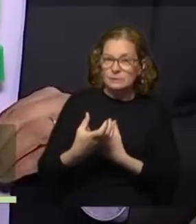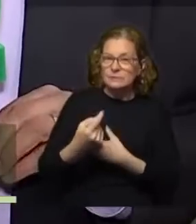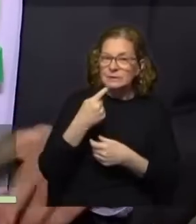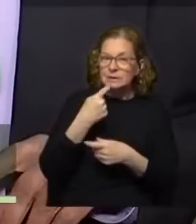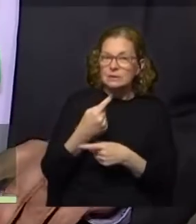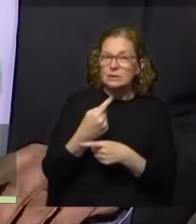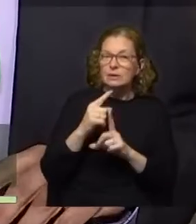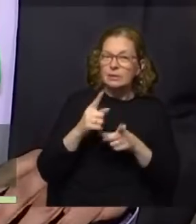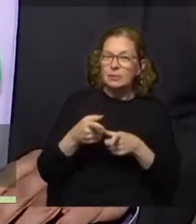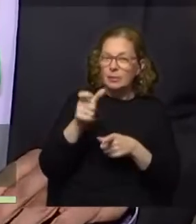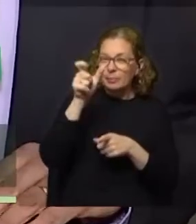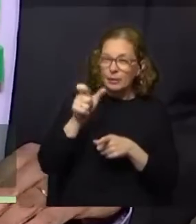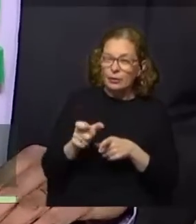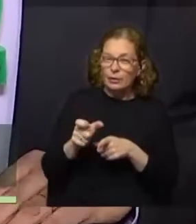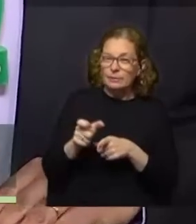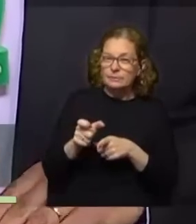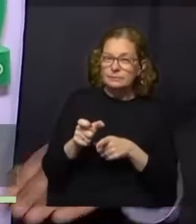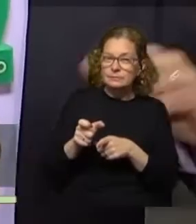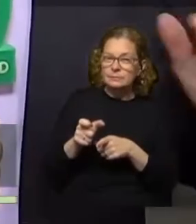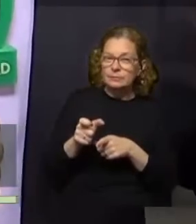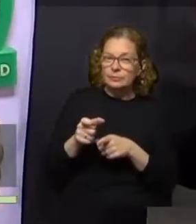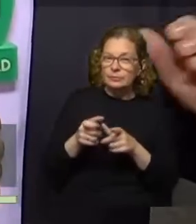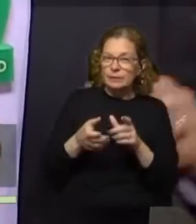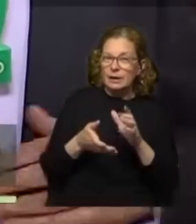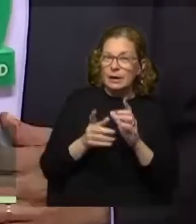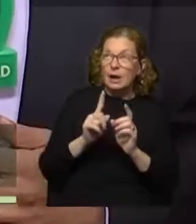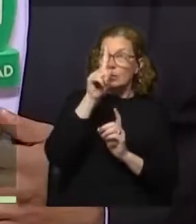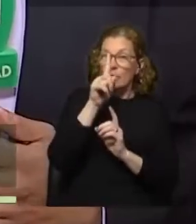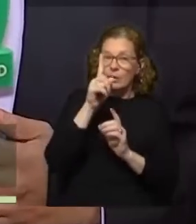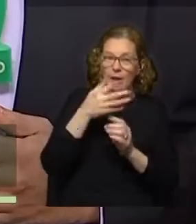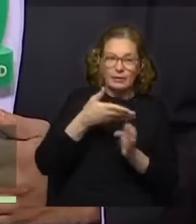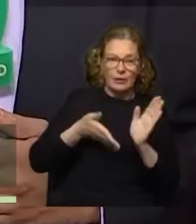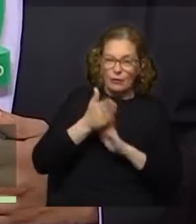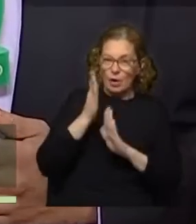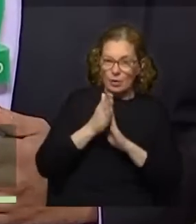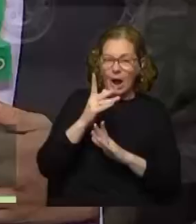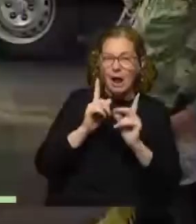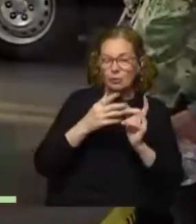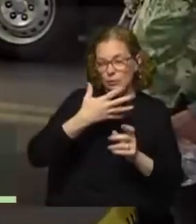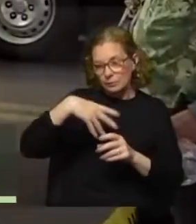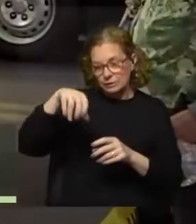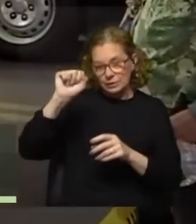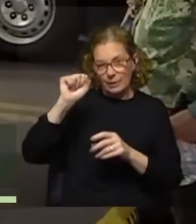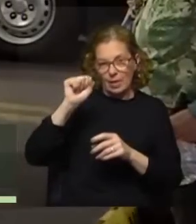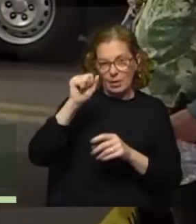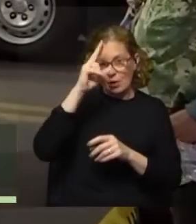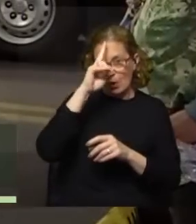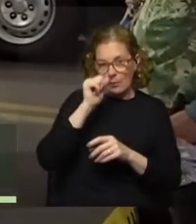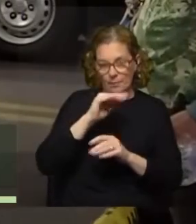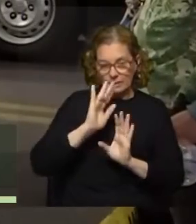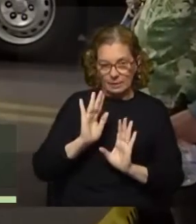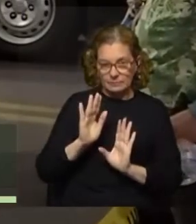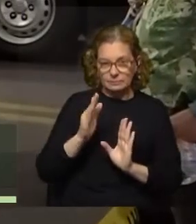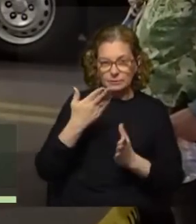riaño también habían personas que se auto evacuaron en la azotea y que fueron trasladadas a algunos nosocomios de la capital si le parece